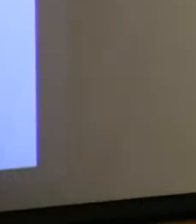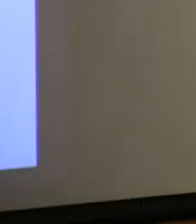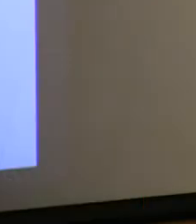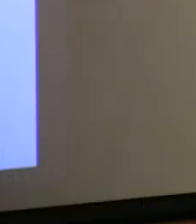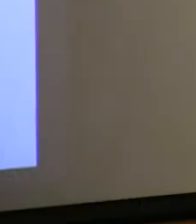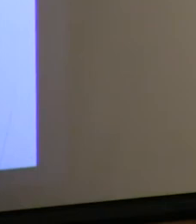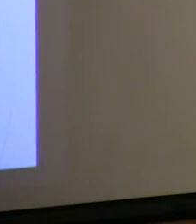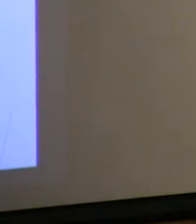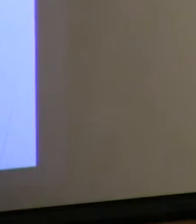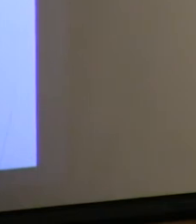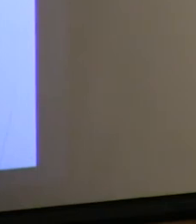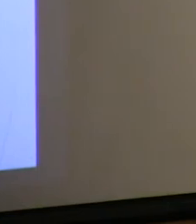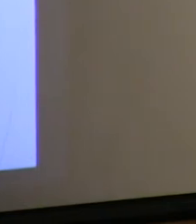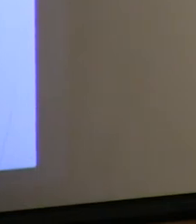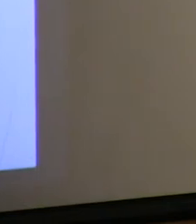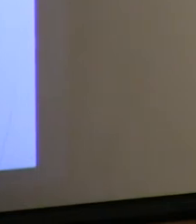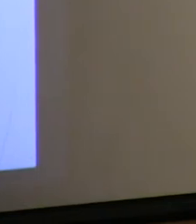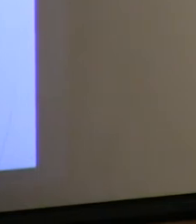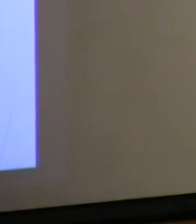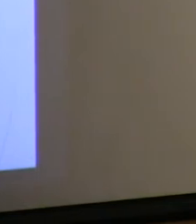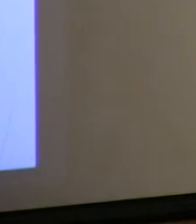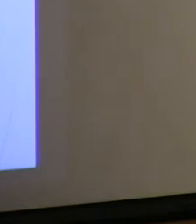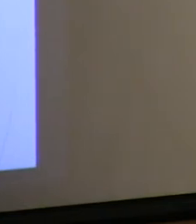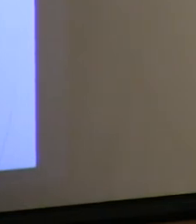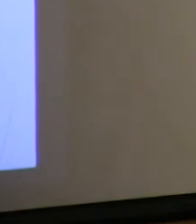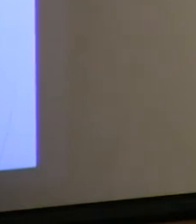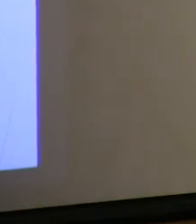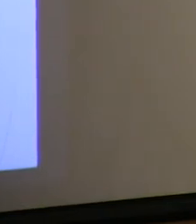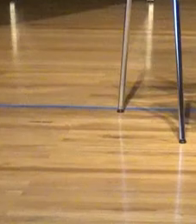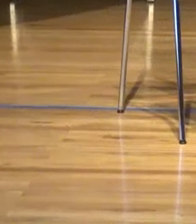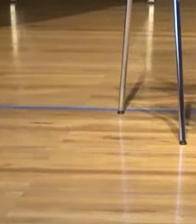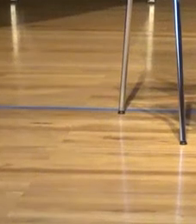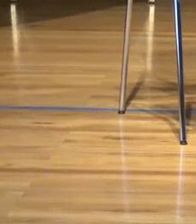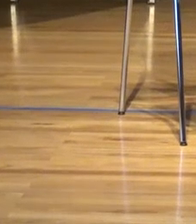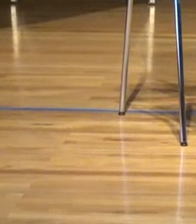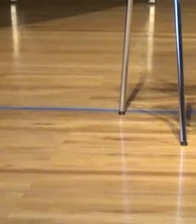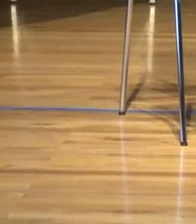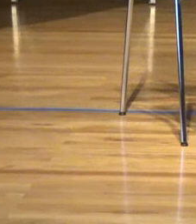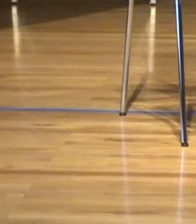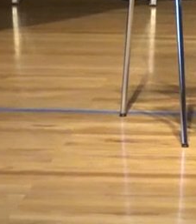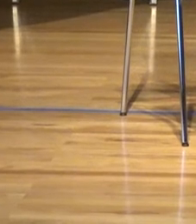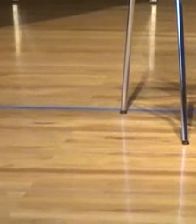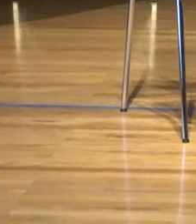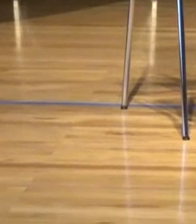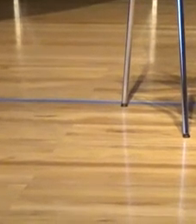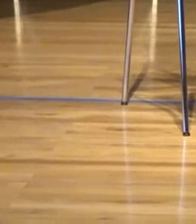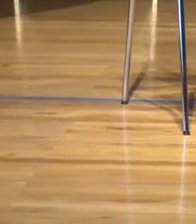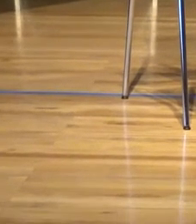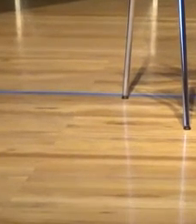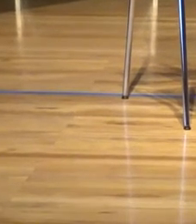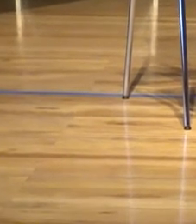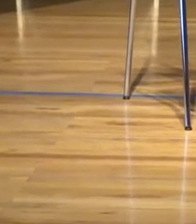bueno pues buenas tardes a todos yo soy percibe tanto si representó a intrépidas un